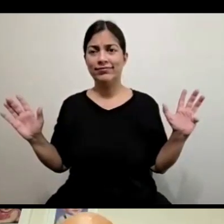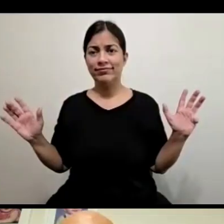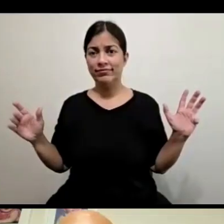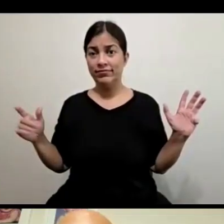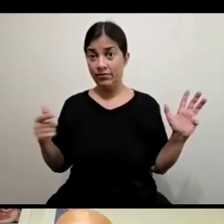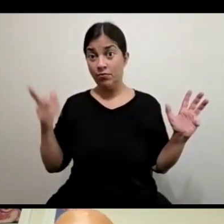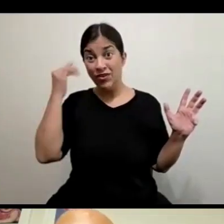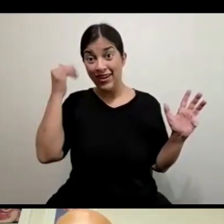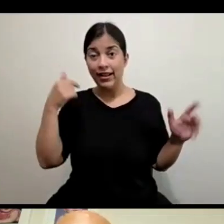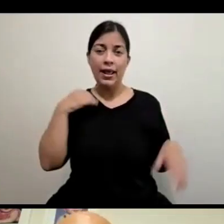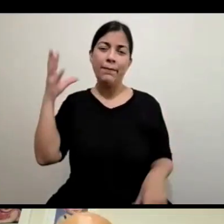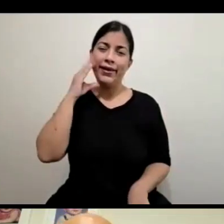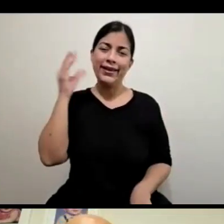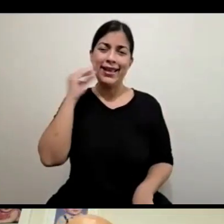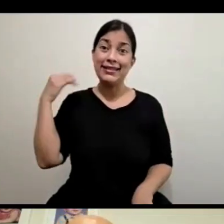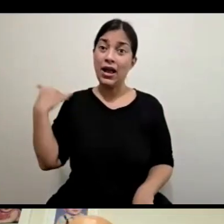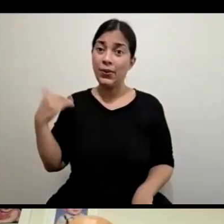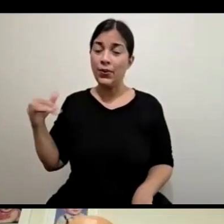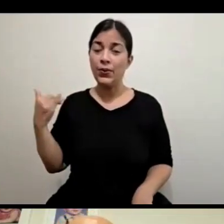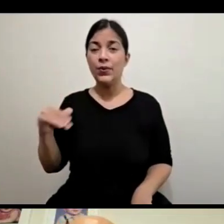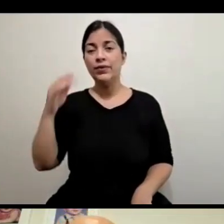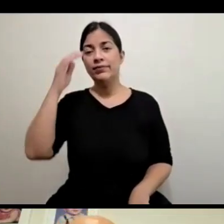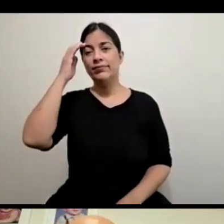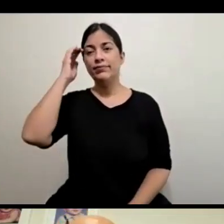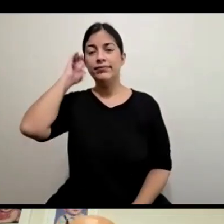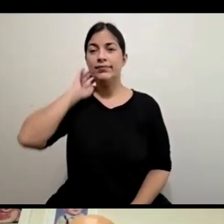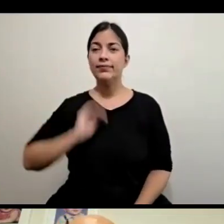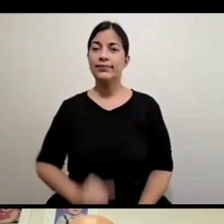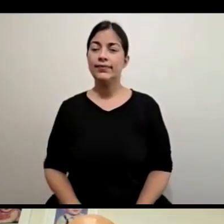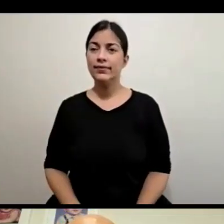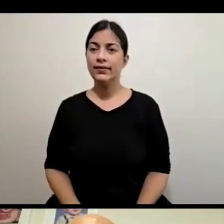tanta experiencia que era. Así que